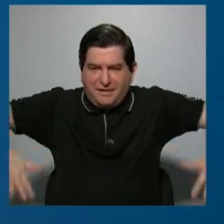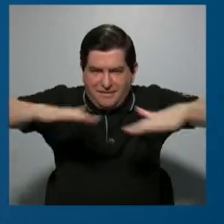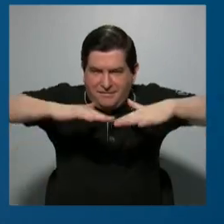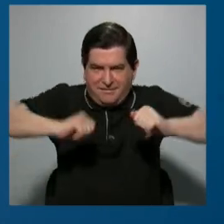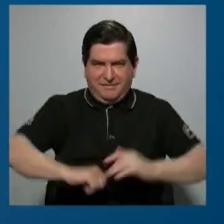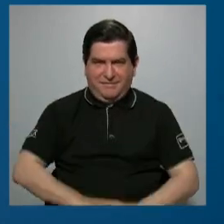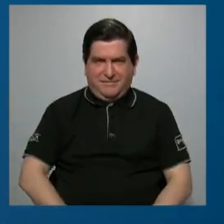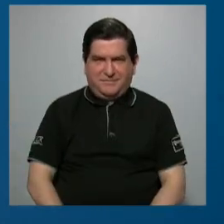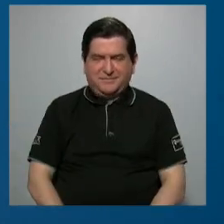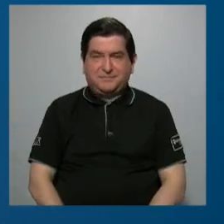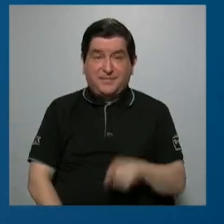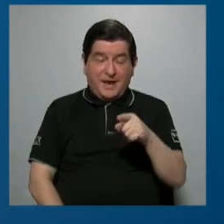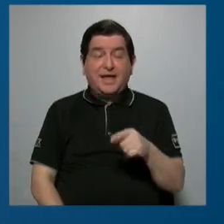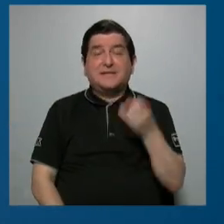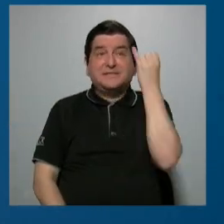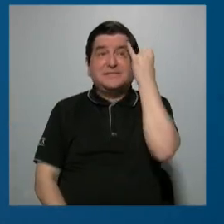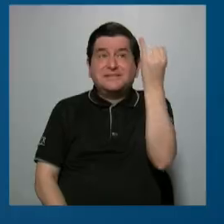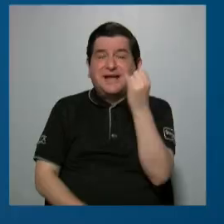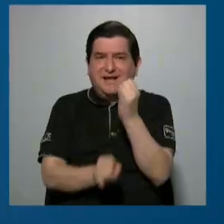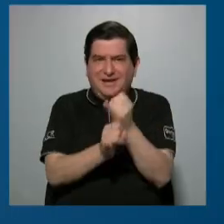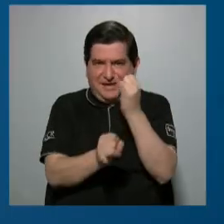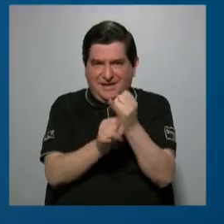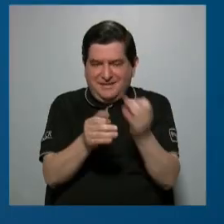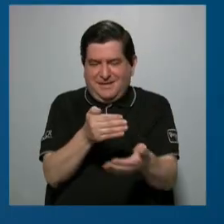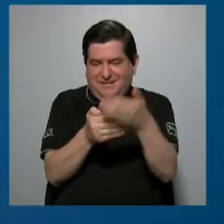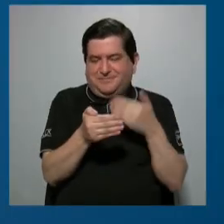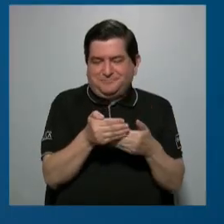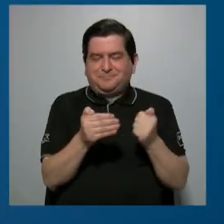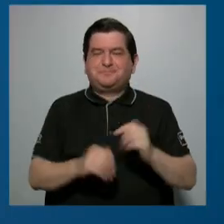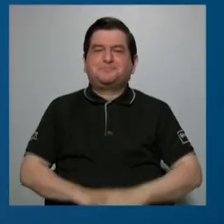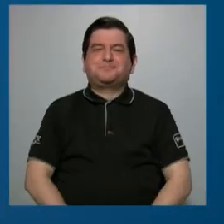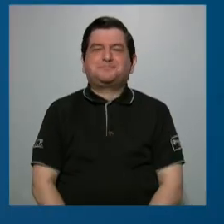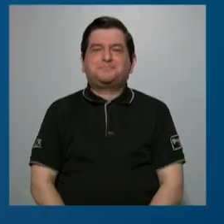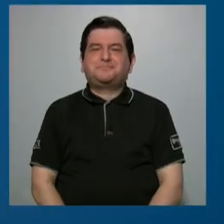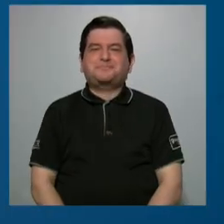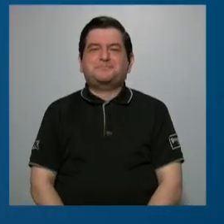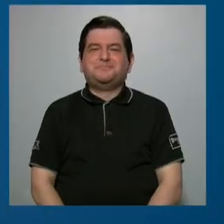la lógica institucional detrás.